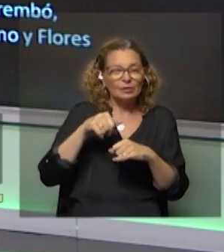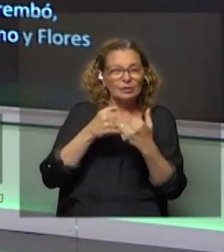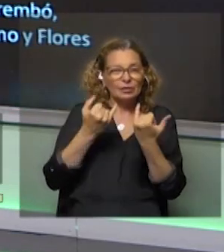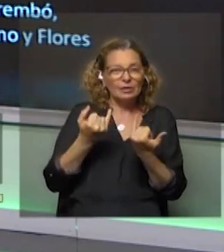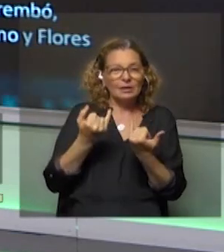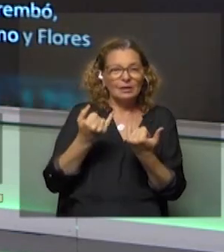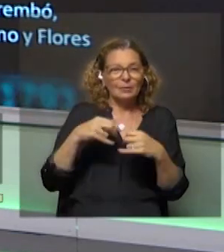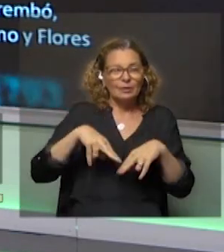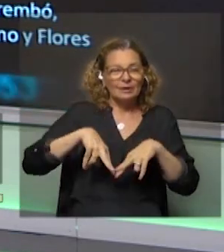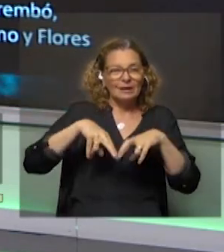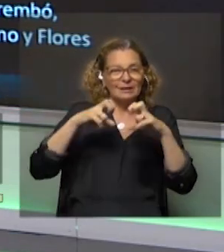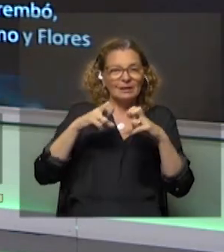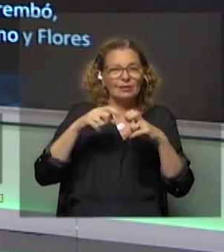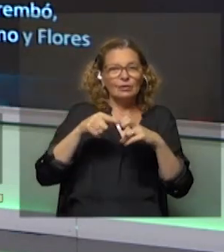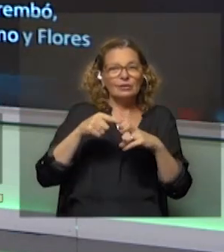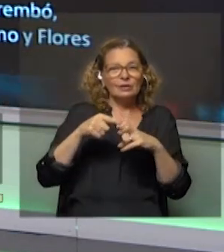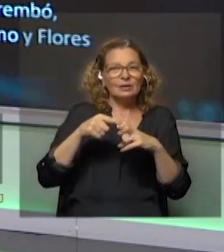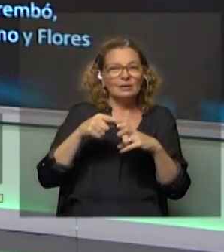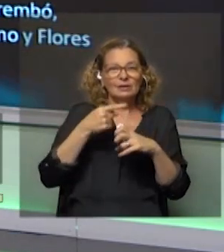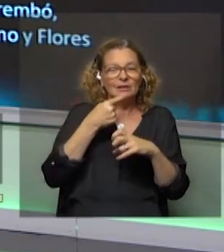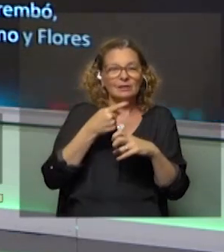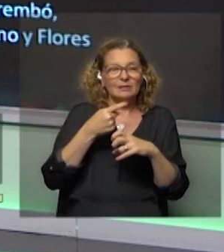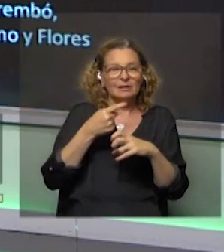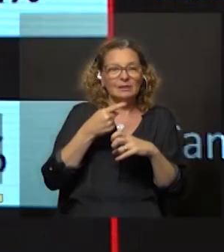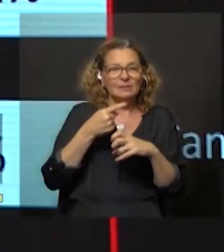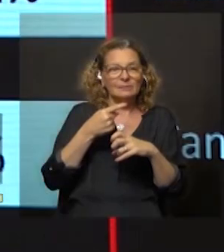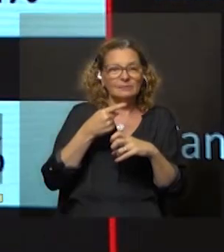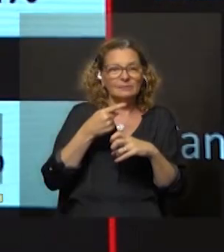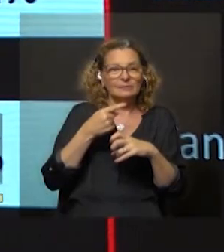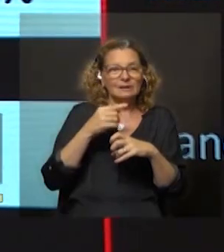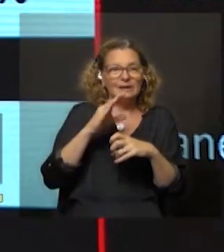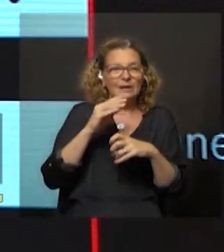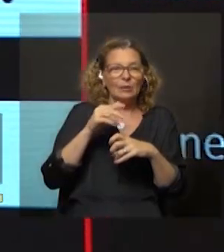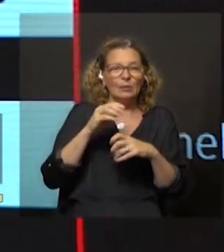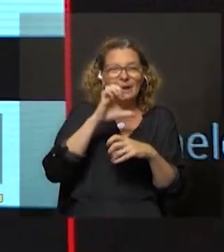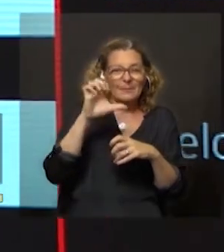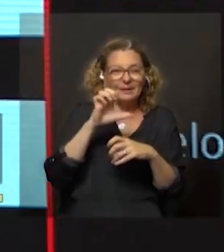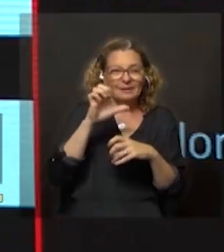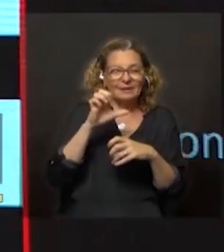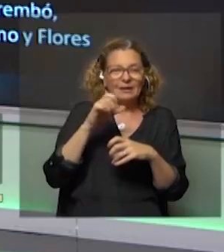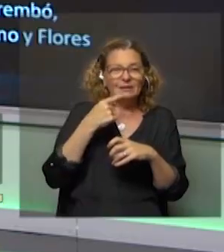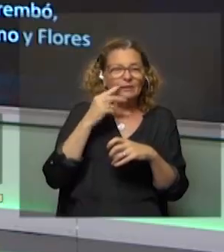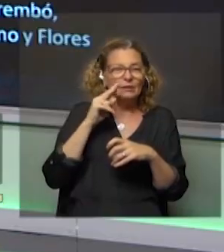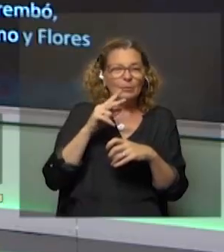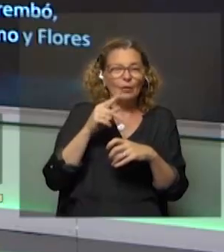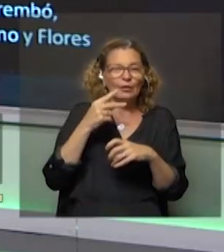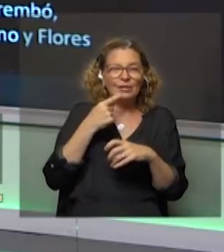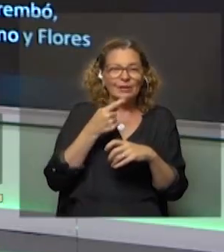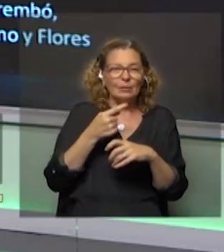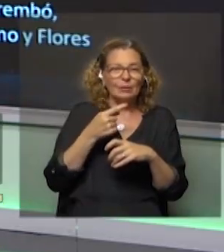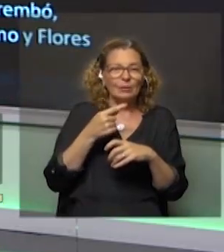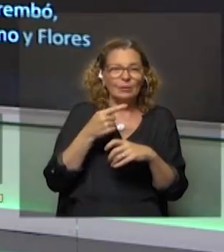informe que hemos analizado en otras oportunidades es el que realiza la empresa kantech son post O sea que lo que acá estamos viendo Es